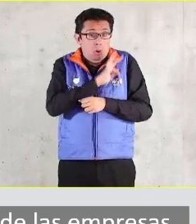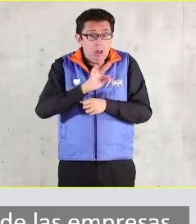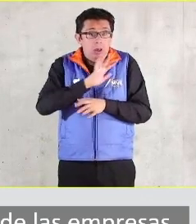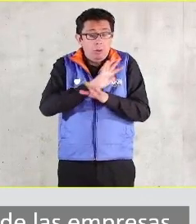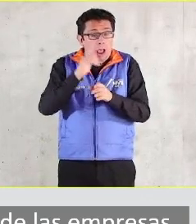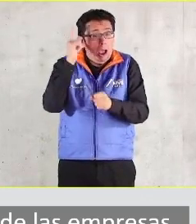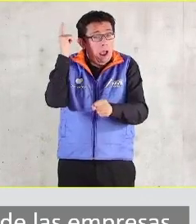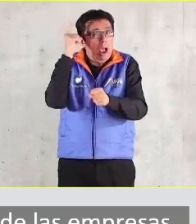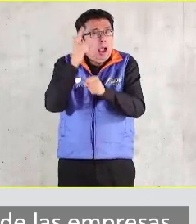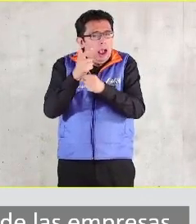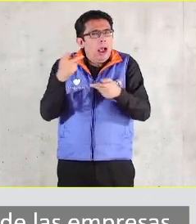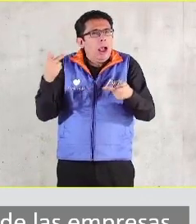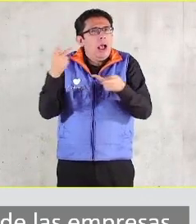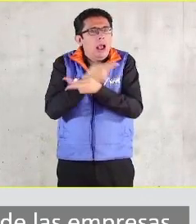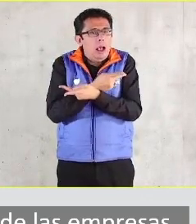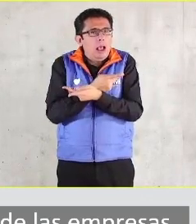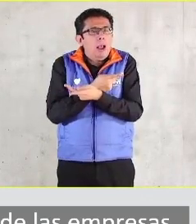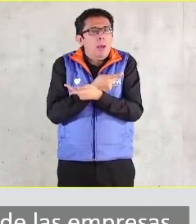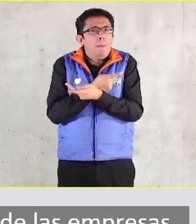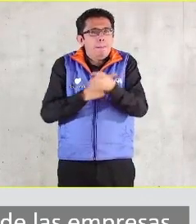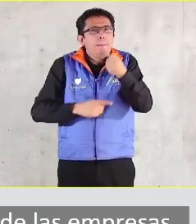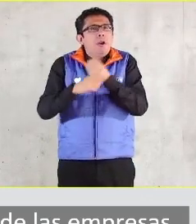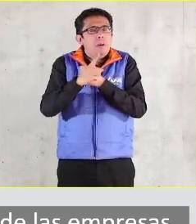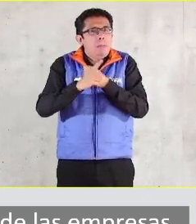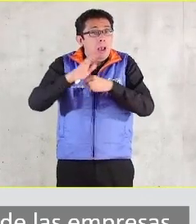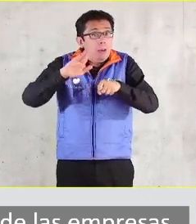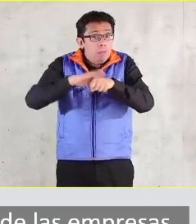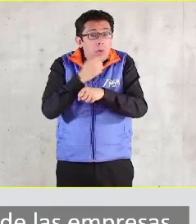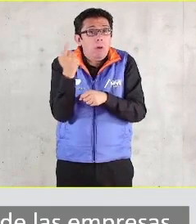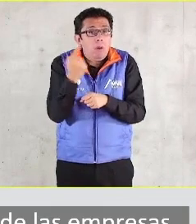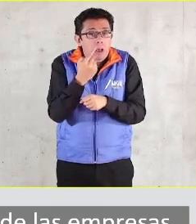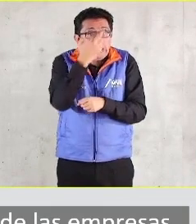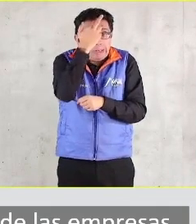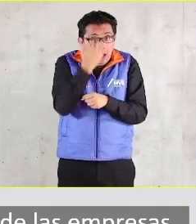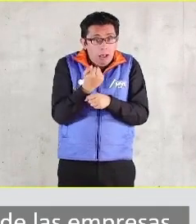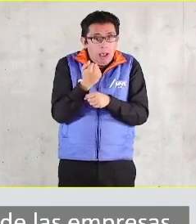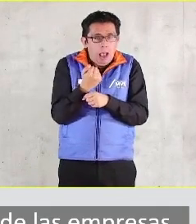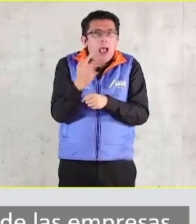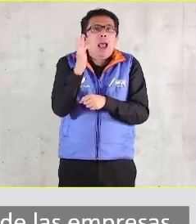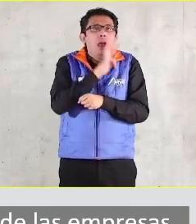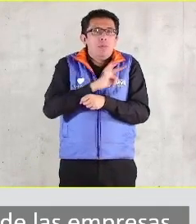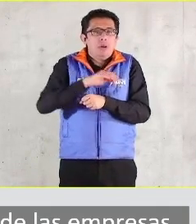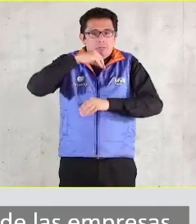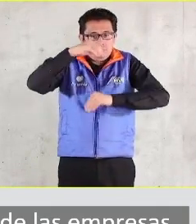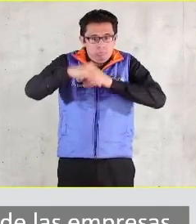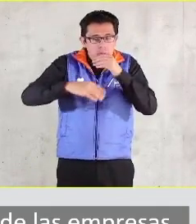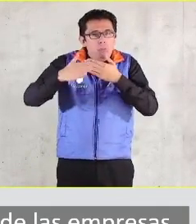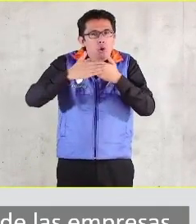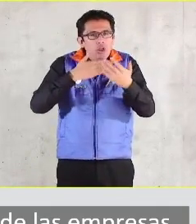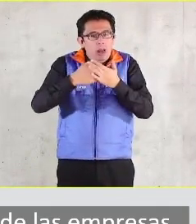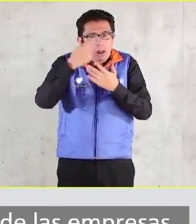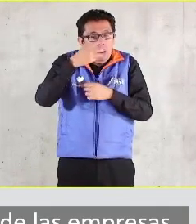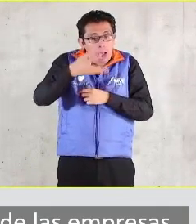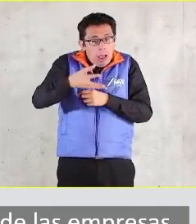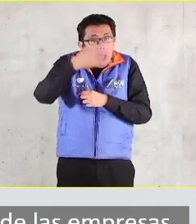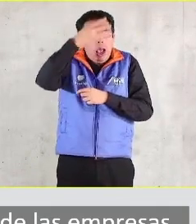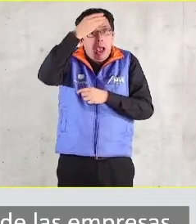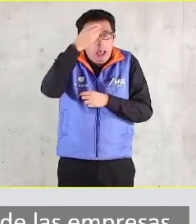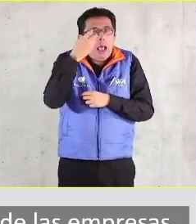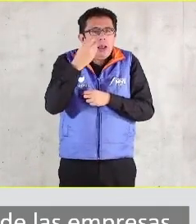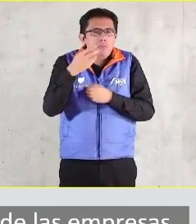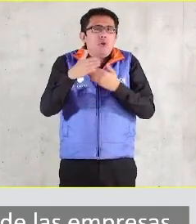originan un problema, entonces podemos crear modelos de aprendizaje para ayudar a las empresas a crear modelos